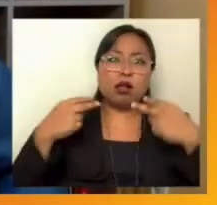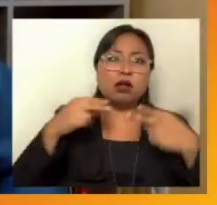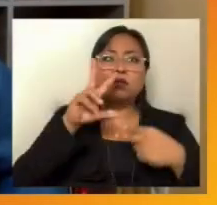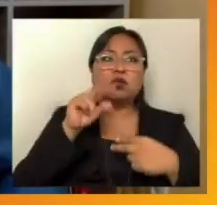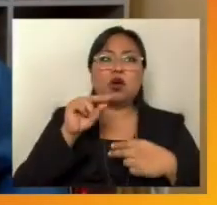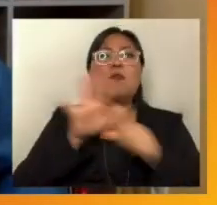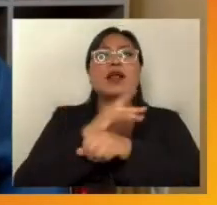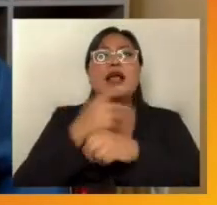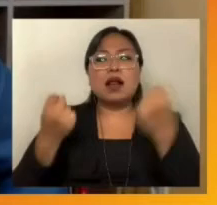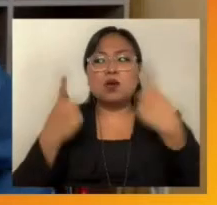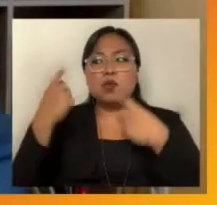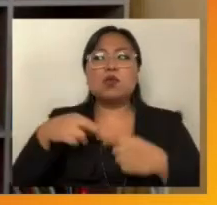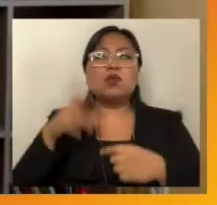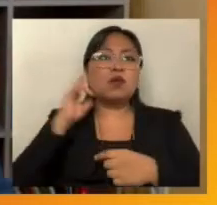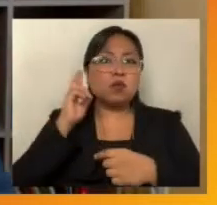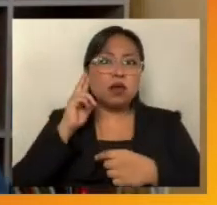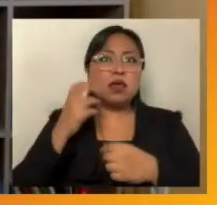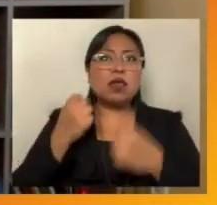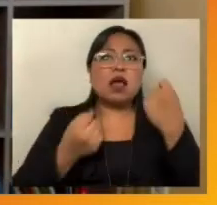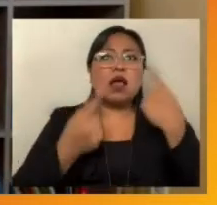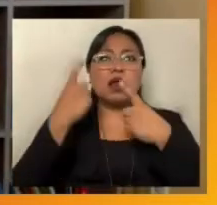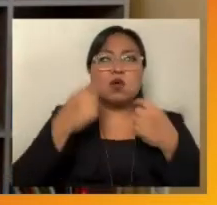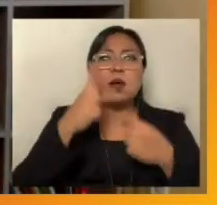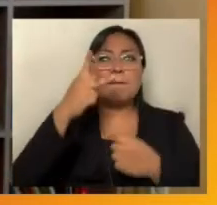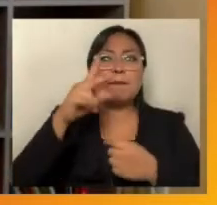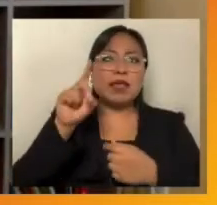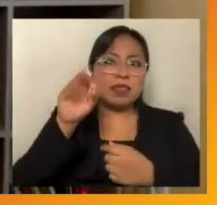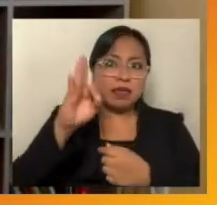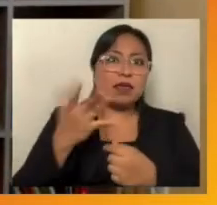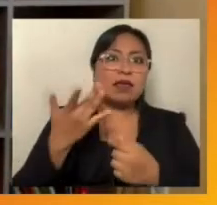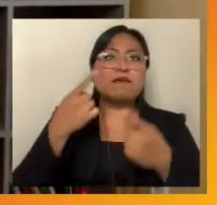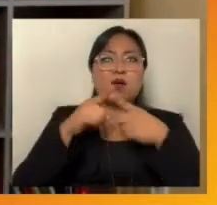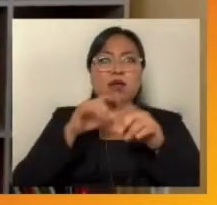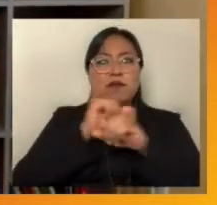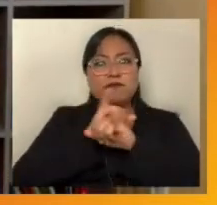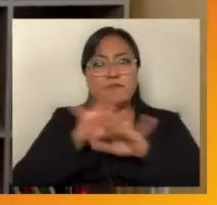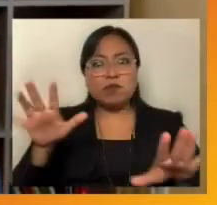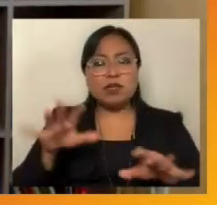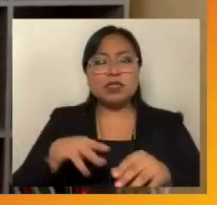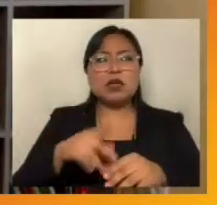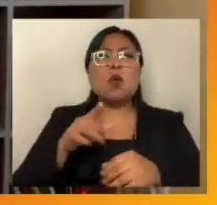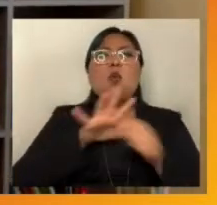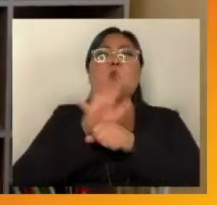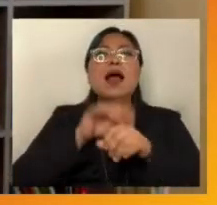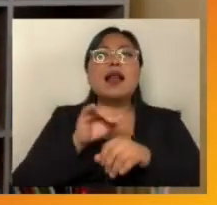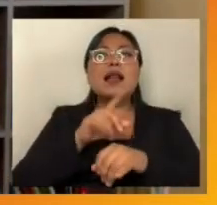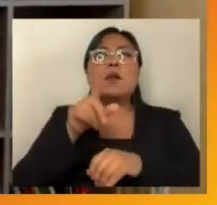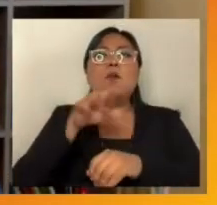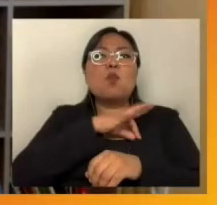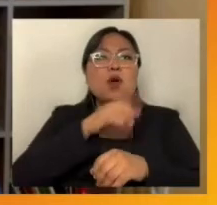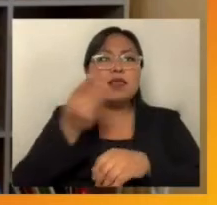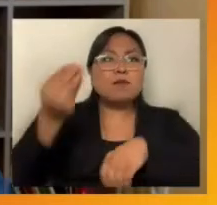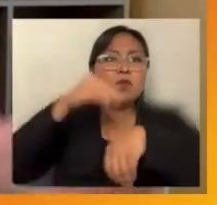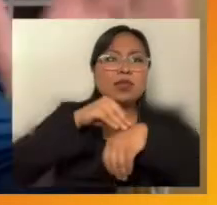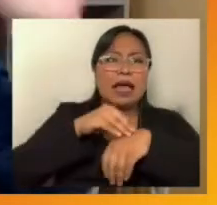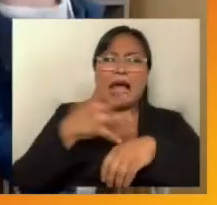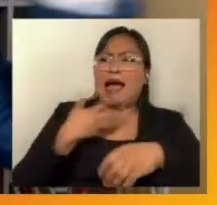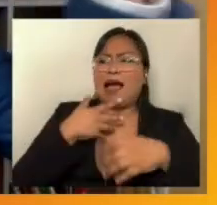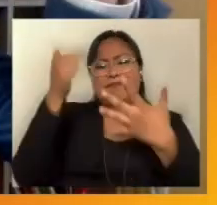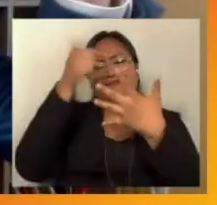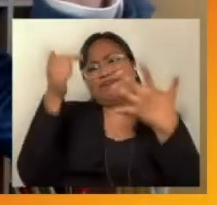hay gente que es de PDF. ¿Qué tipos de contenido podemos publicar? A mí me gusta decir que hay como varios